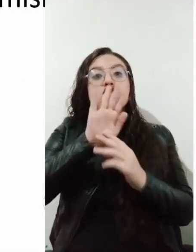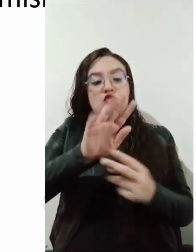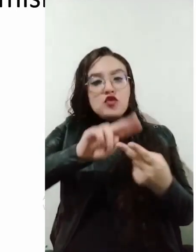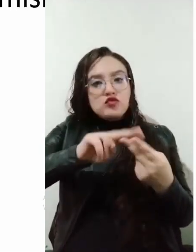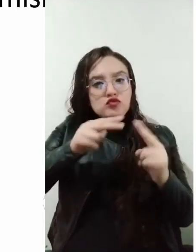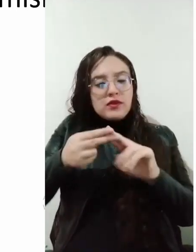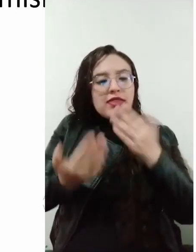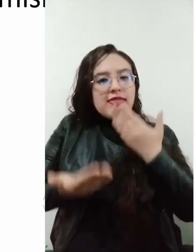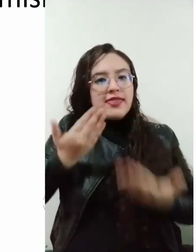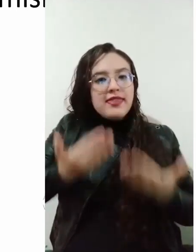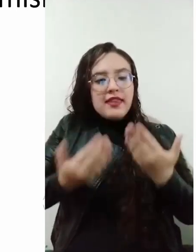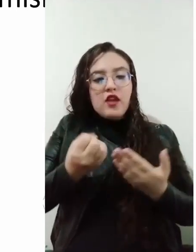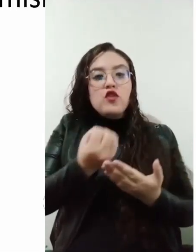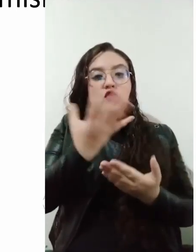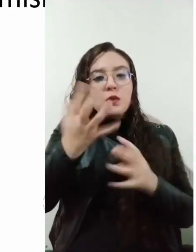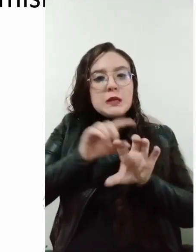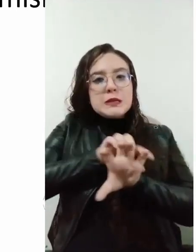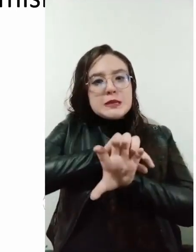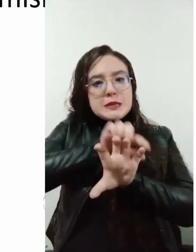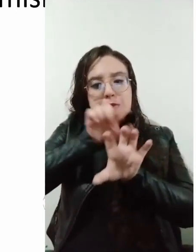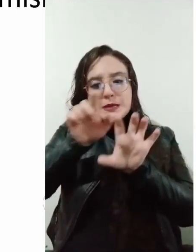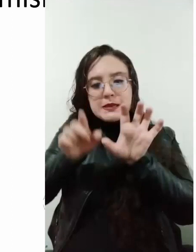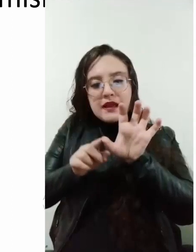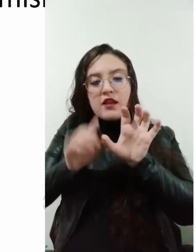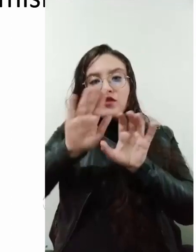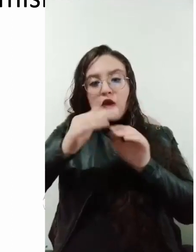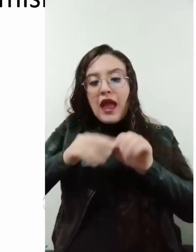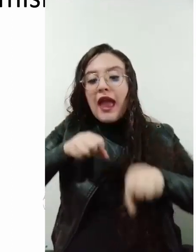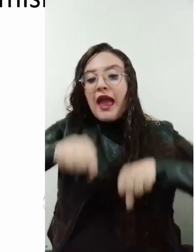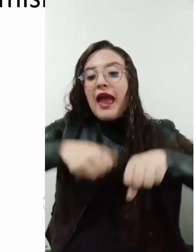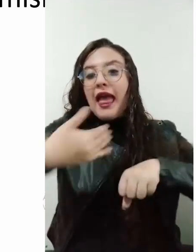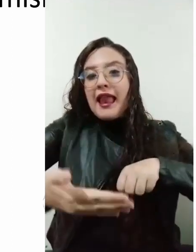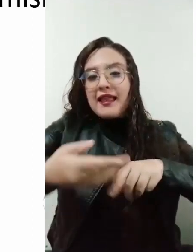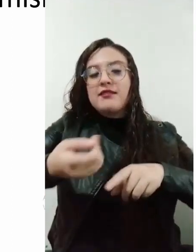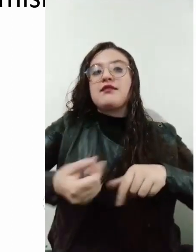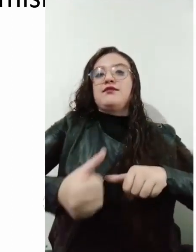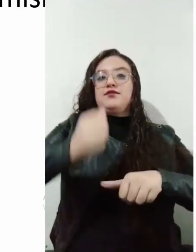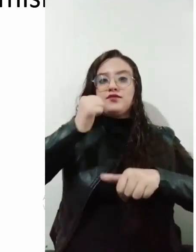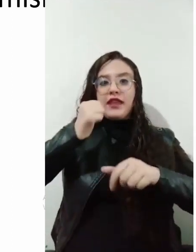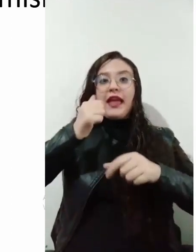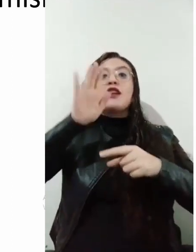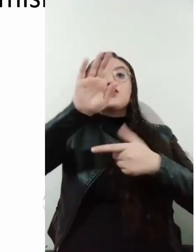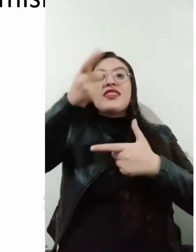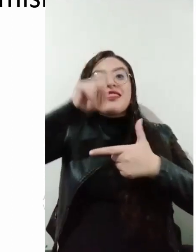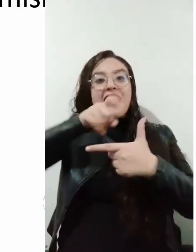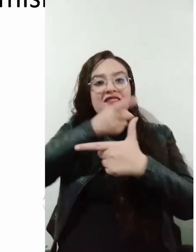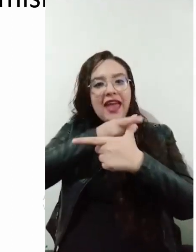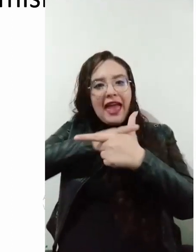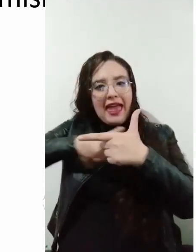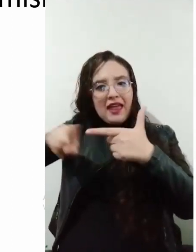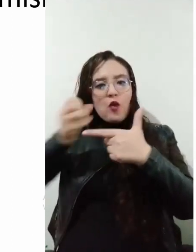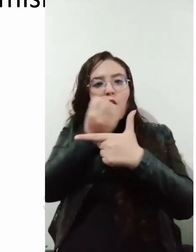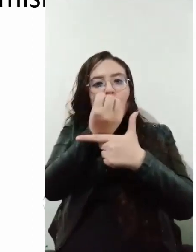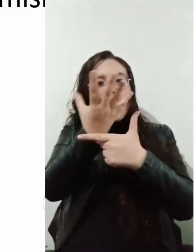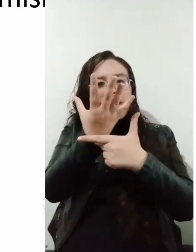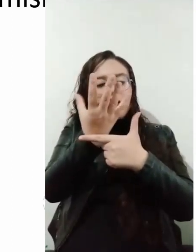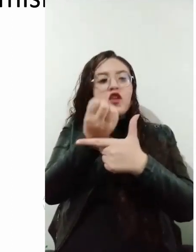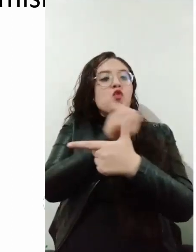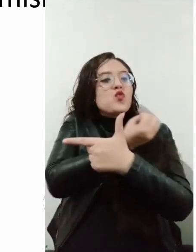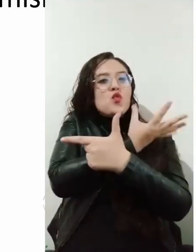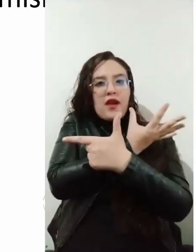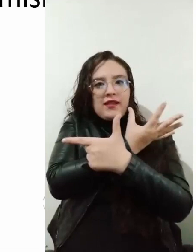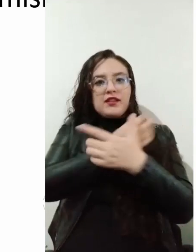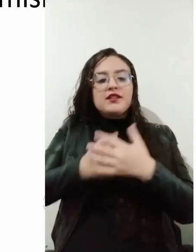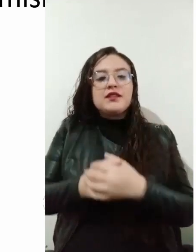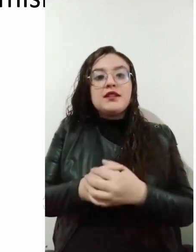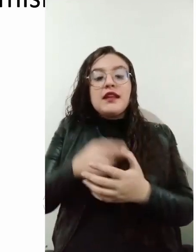matemática que es la siguiente. La relación depende del número de dientes del piñón de adelante dividido en el número de